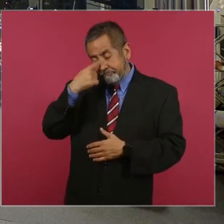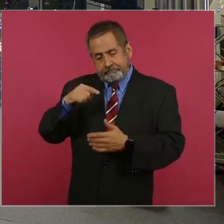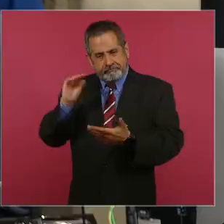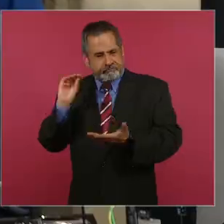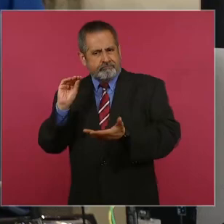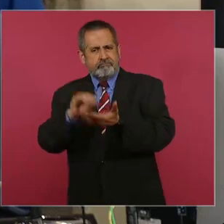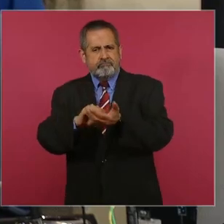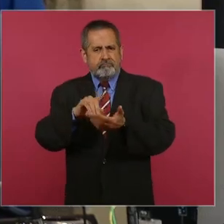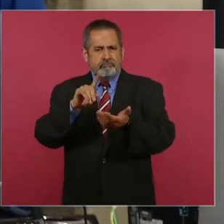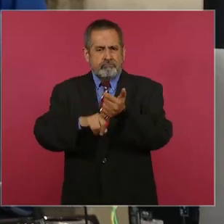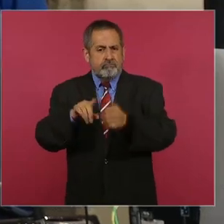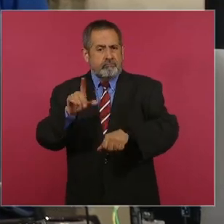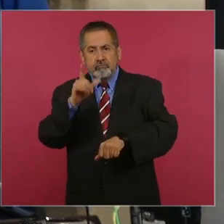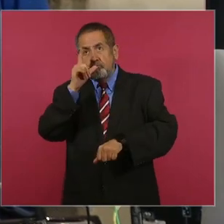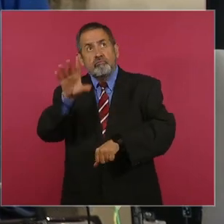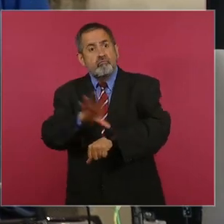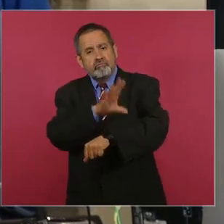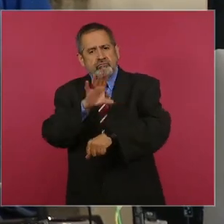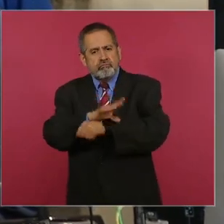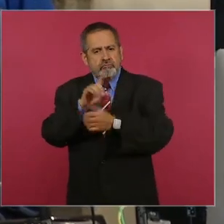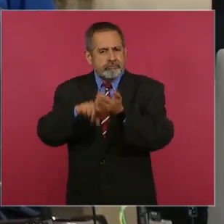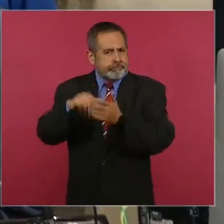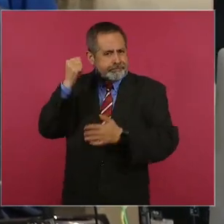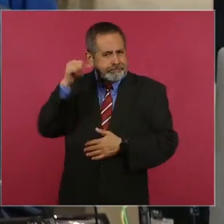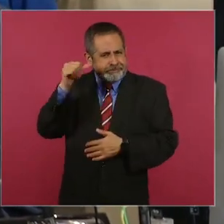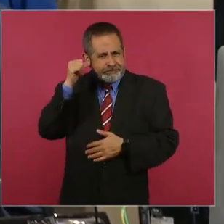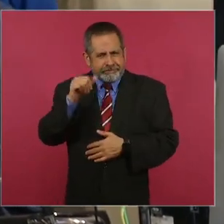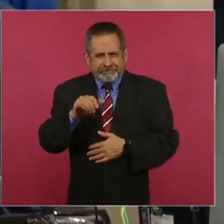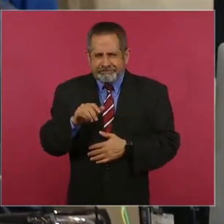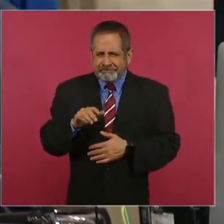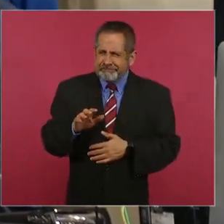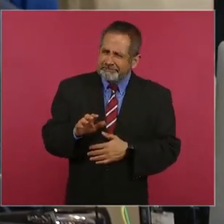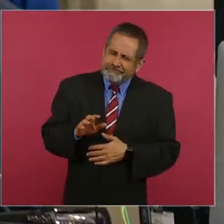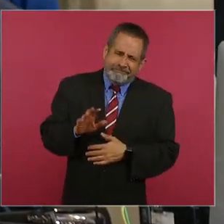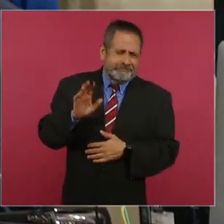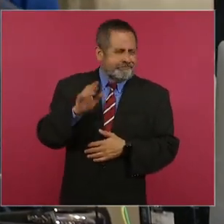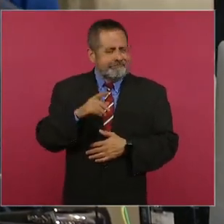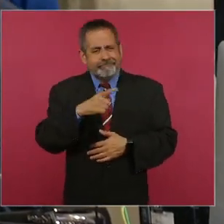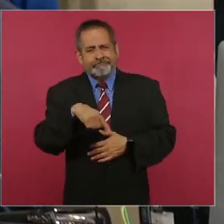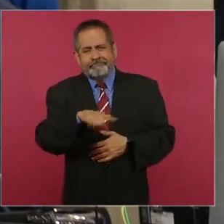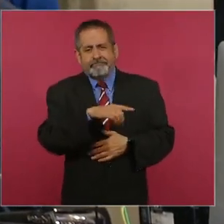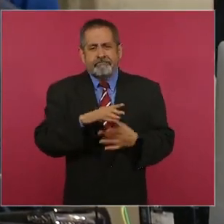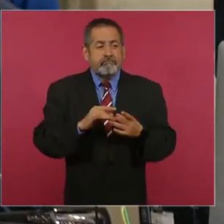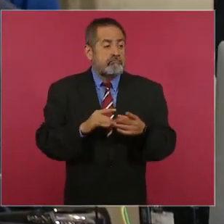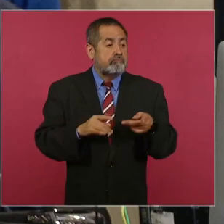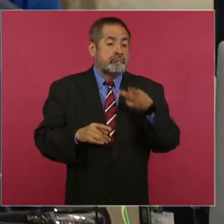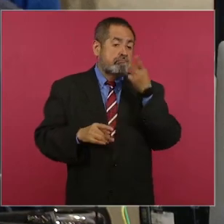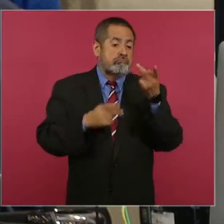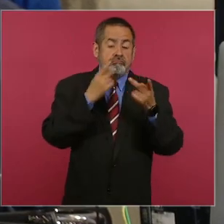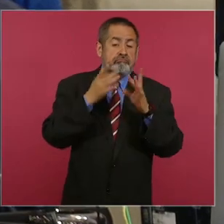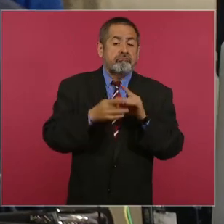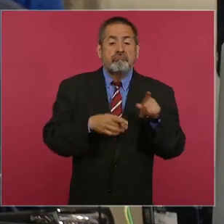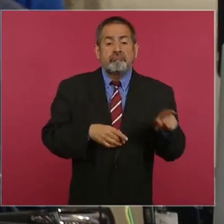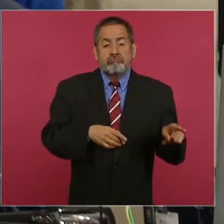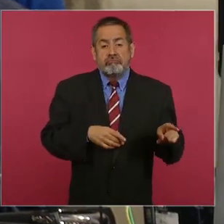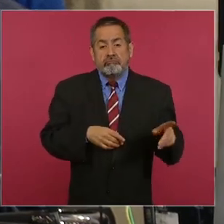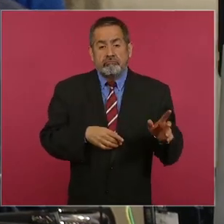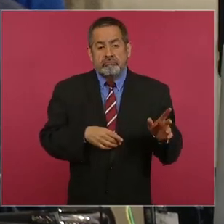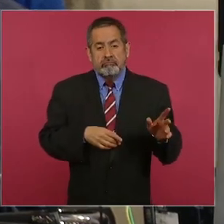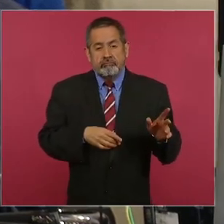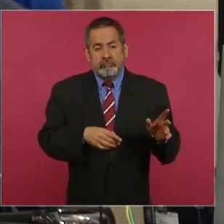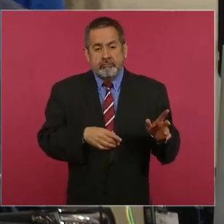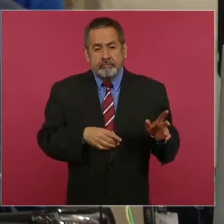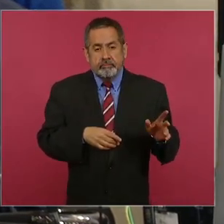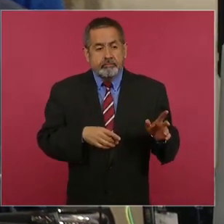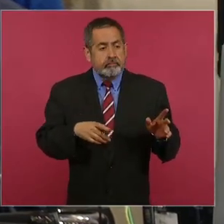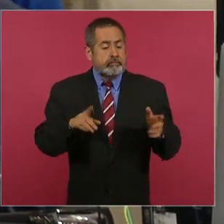vuelva la luz eléctrica en Acapulco porque pareciera que a veces por ejemplo se resaltó mucho que supuestamente como